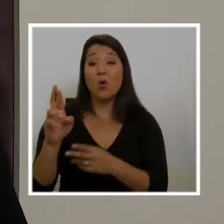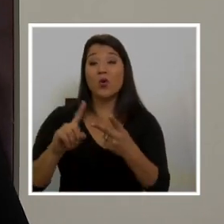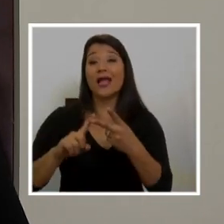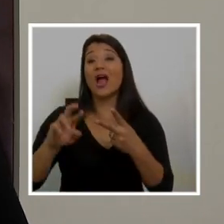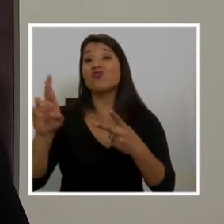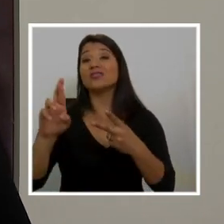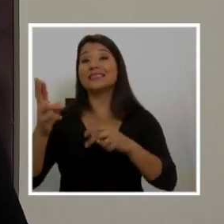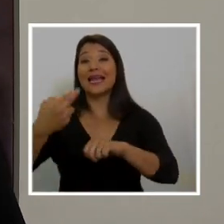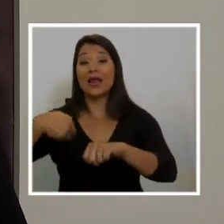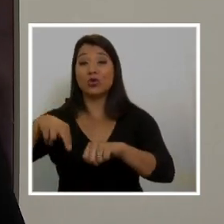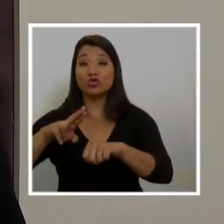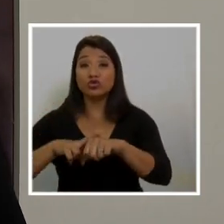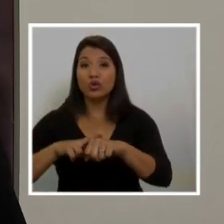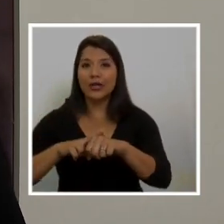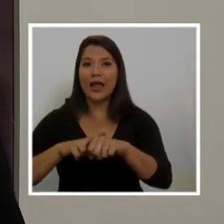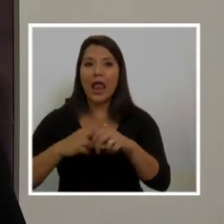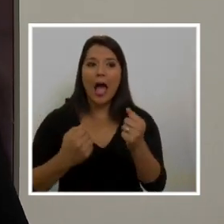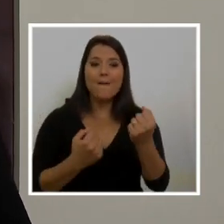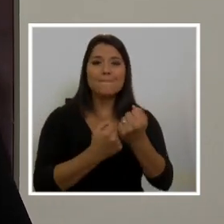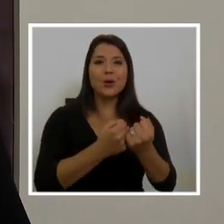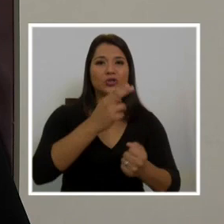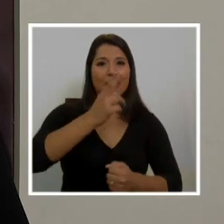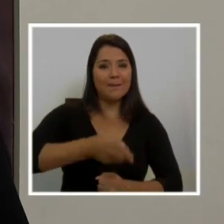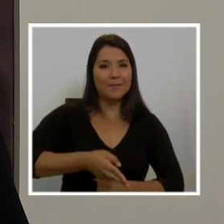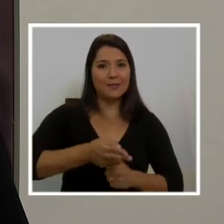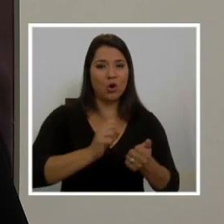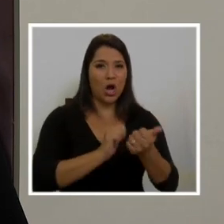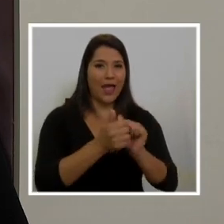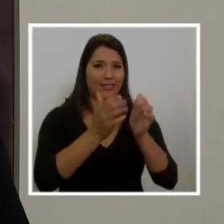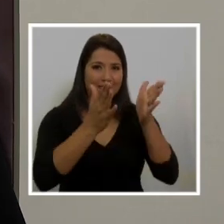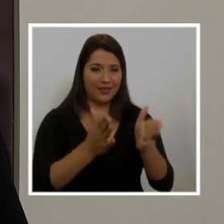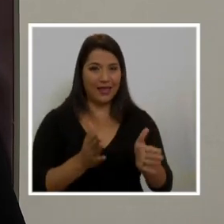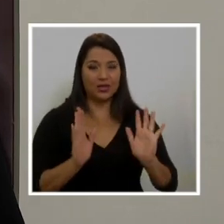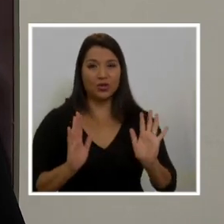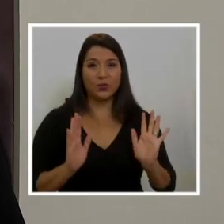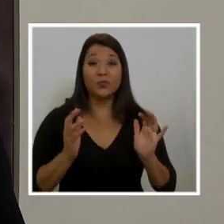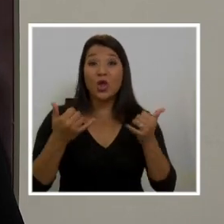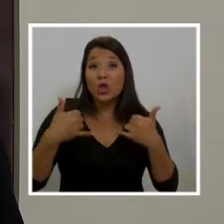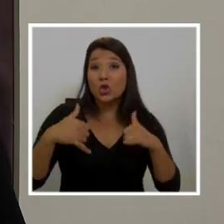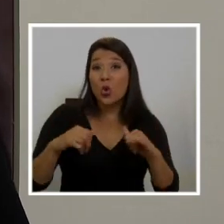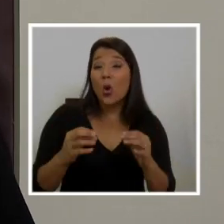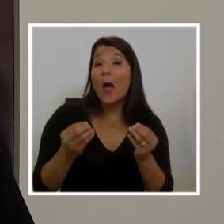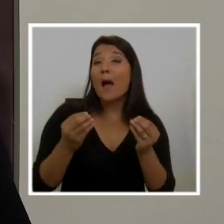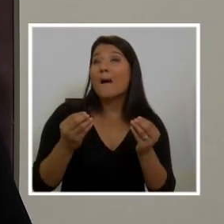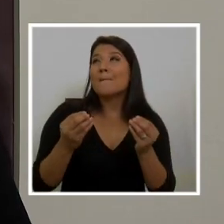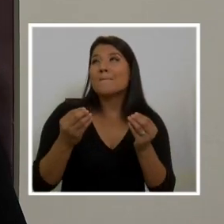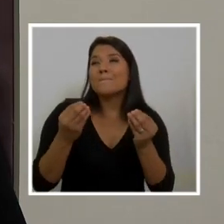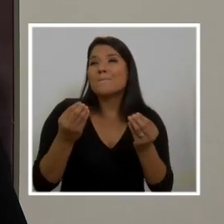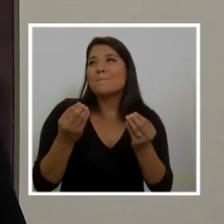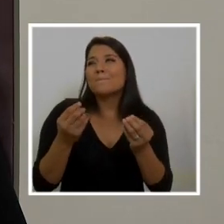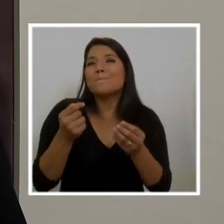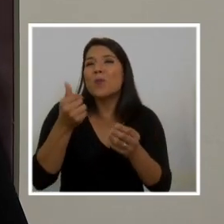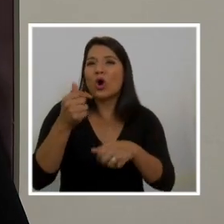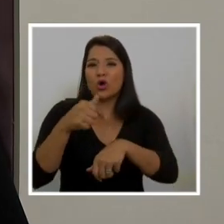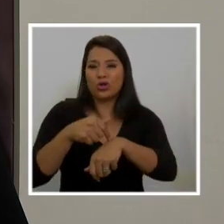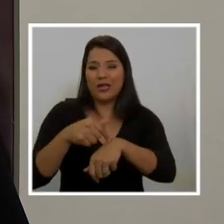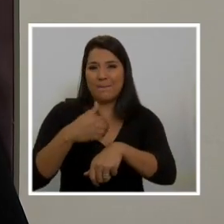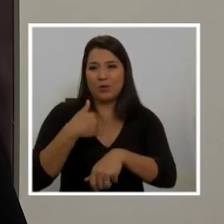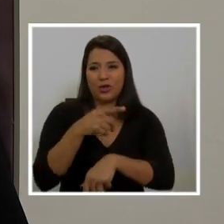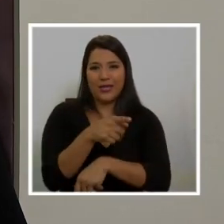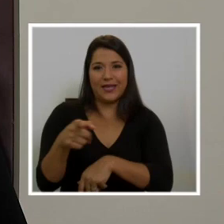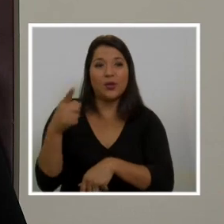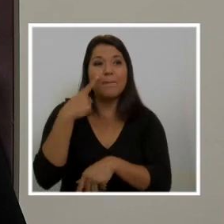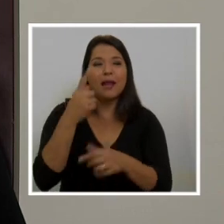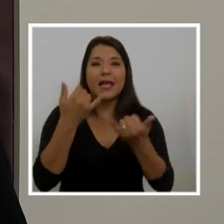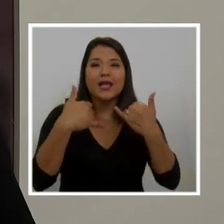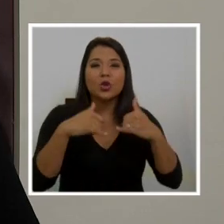Restauración Nacional estén en el mismo lado, ¿verdad? Es muy pronto todavía para que estén ahí, a pesar de que haya algunos temas en los